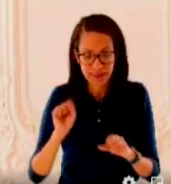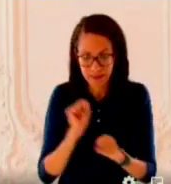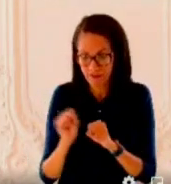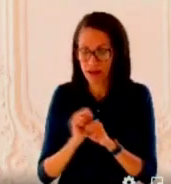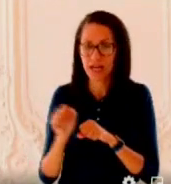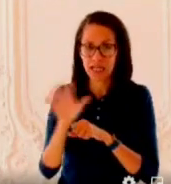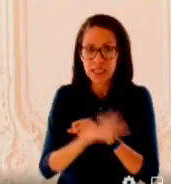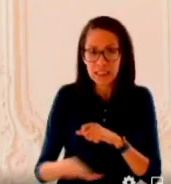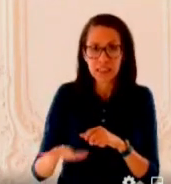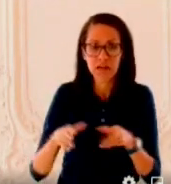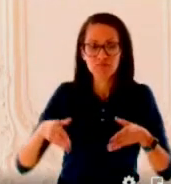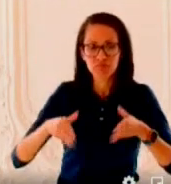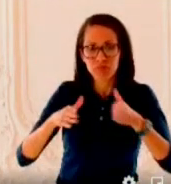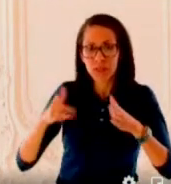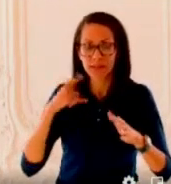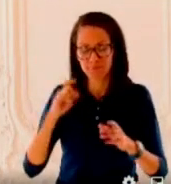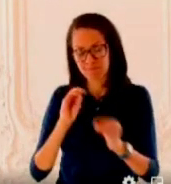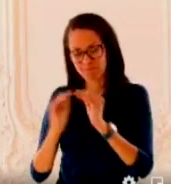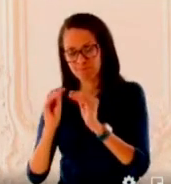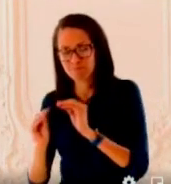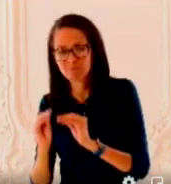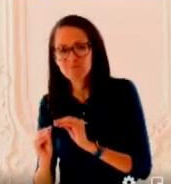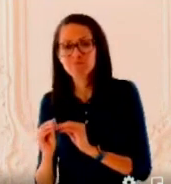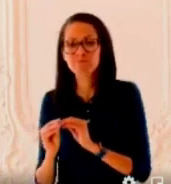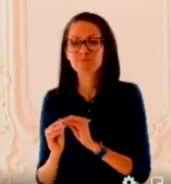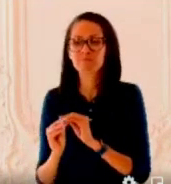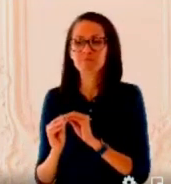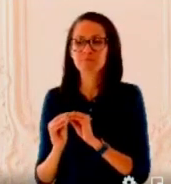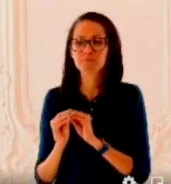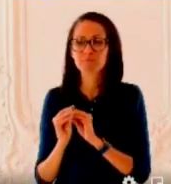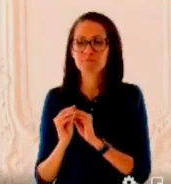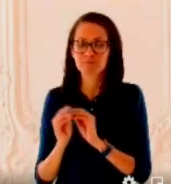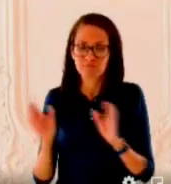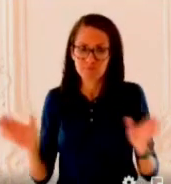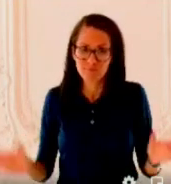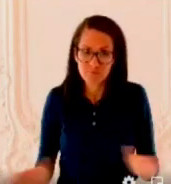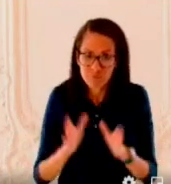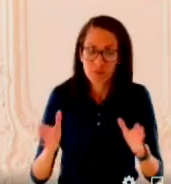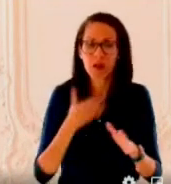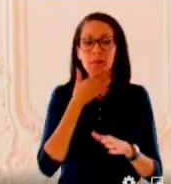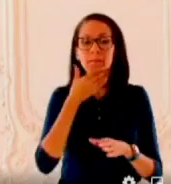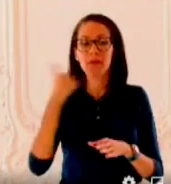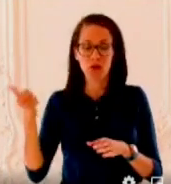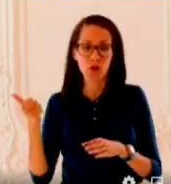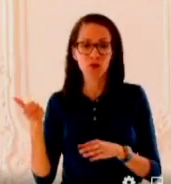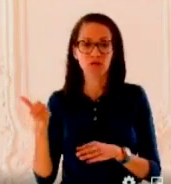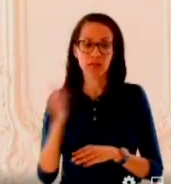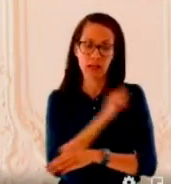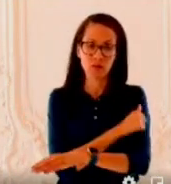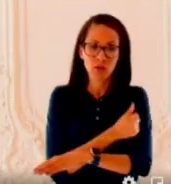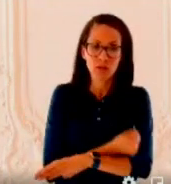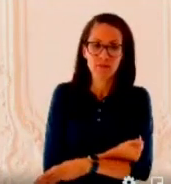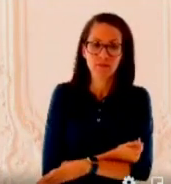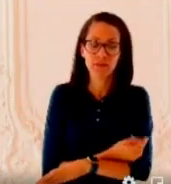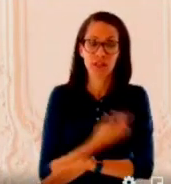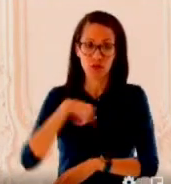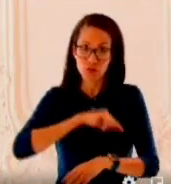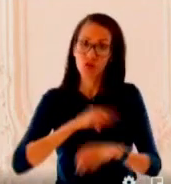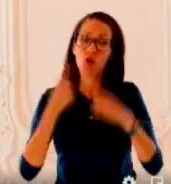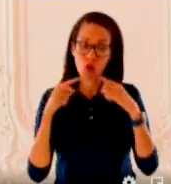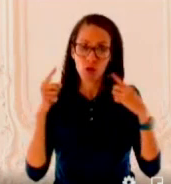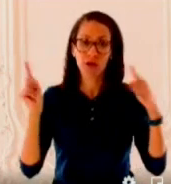carreteras y repararlas, empujar el programa de mejoras capitales de la autoridad, y lo